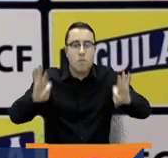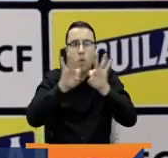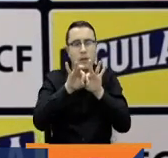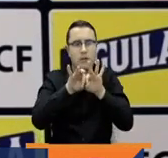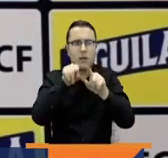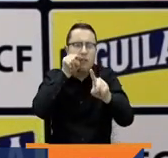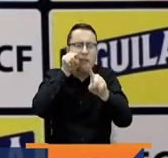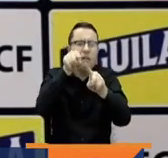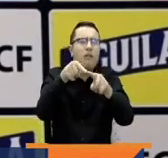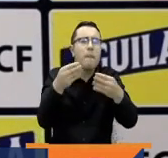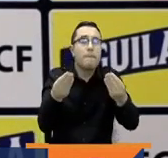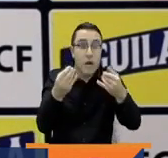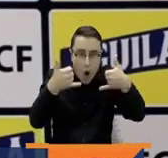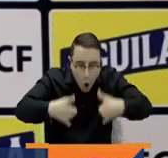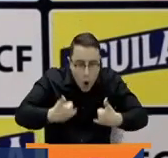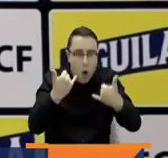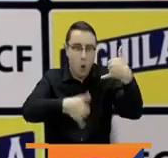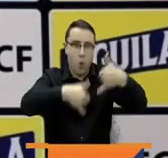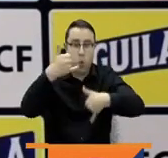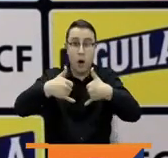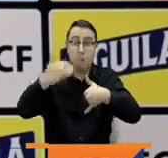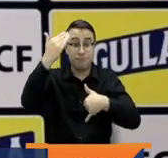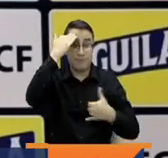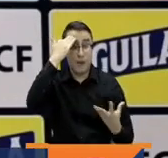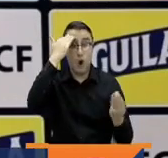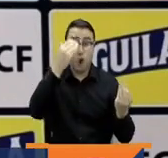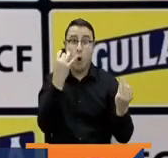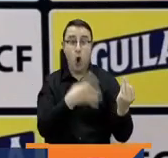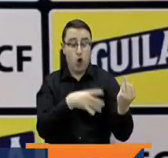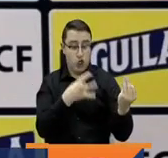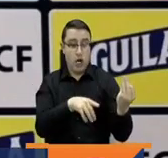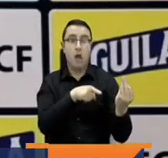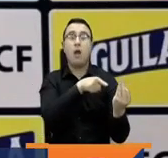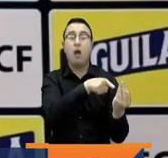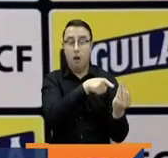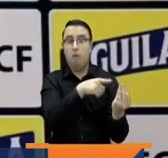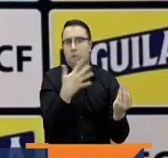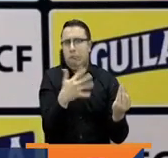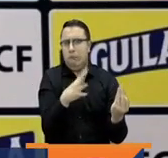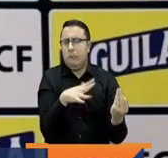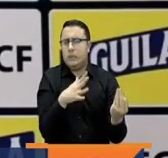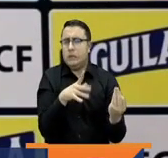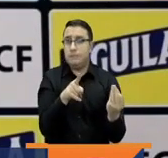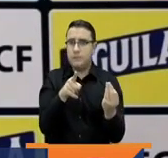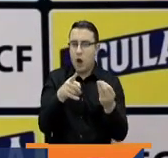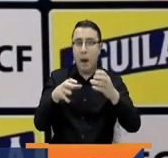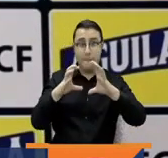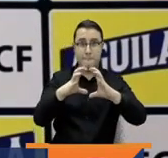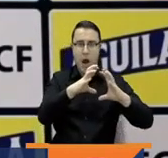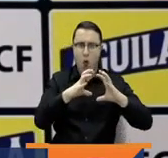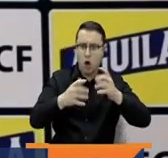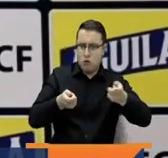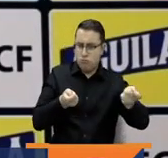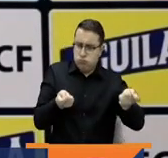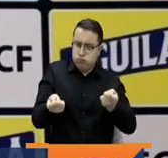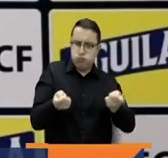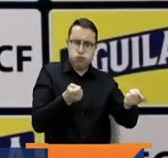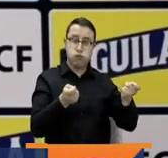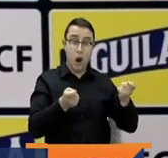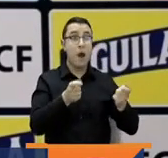para afrontar este juego, porque al frente tenemos un rival que también con la pelota es importante, tiene grandes